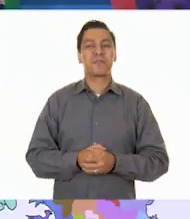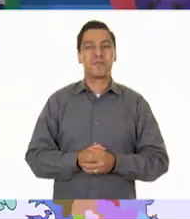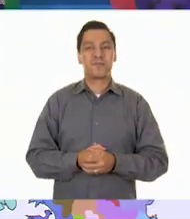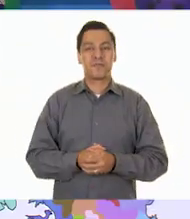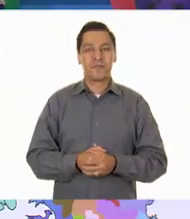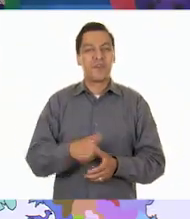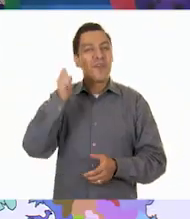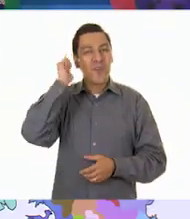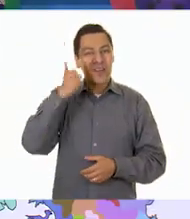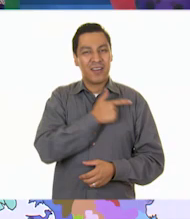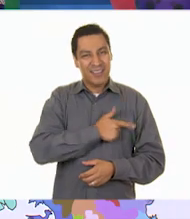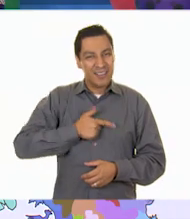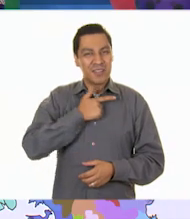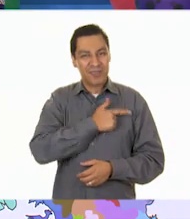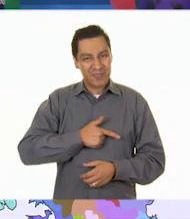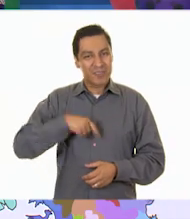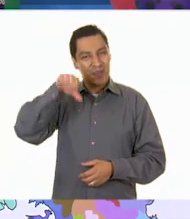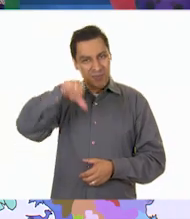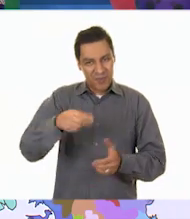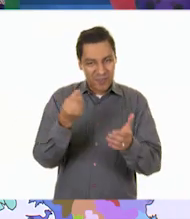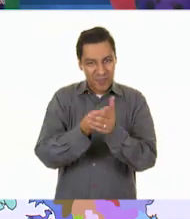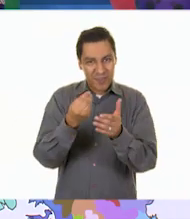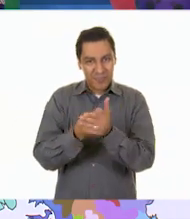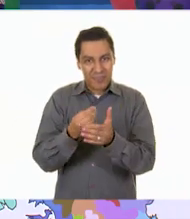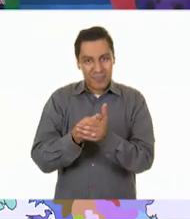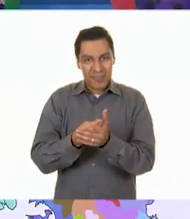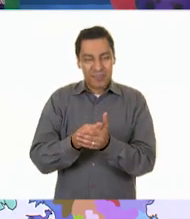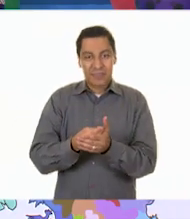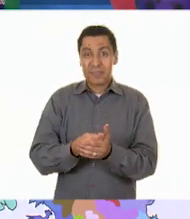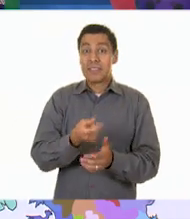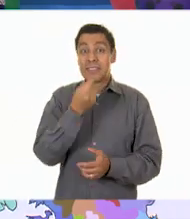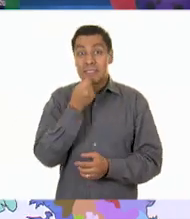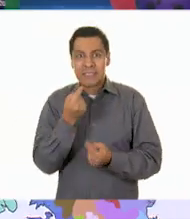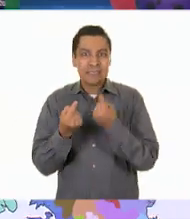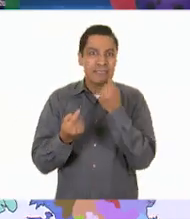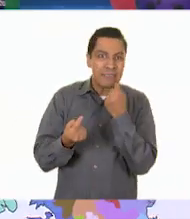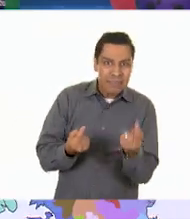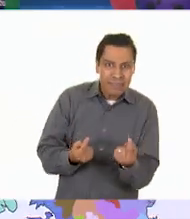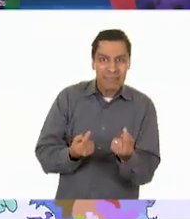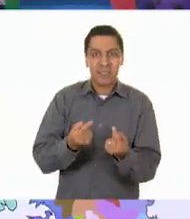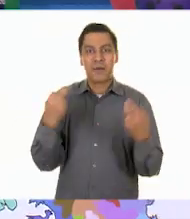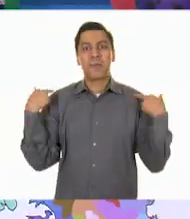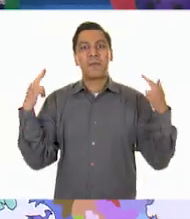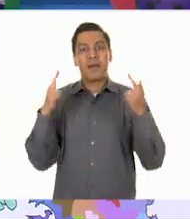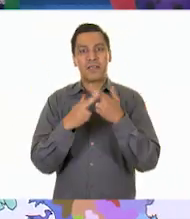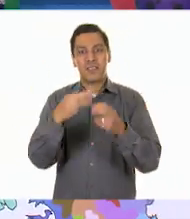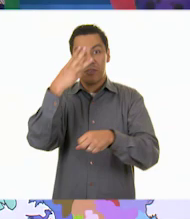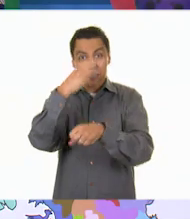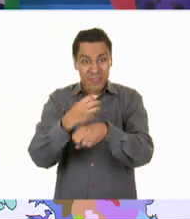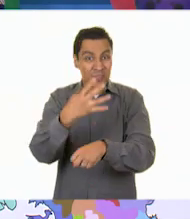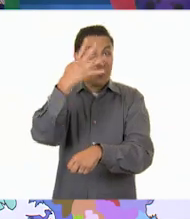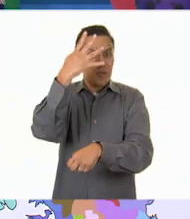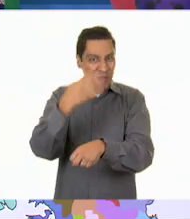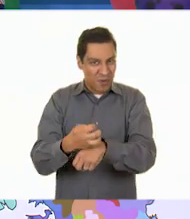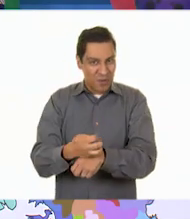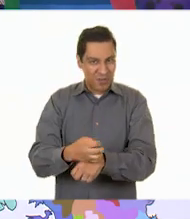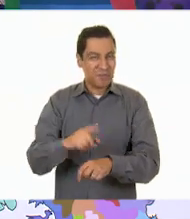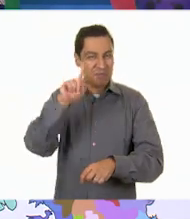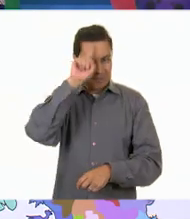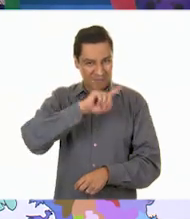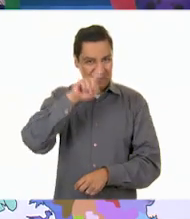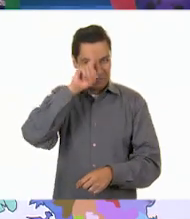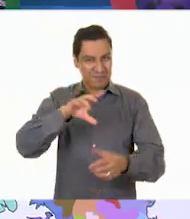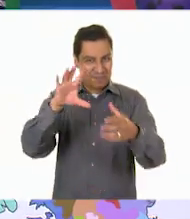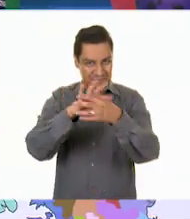espero lo hayan disfrutado tanto como nosotros agradecemos a niñas niños maestras y maestros de 3º y 4º grado y por